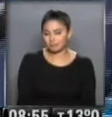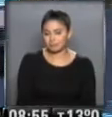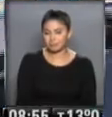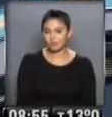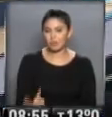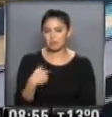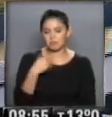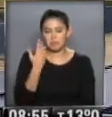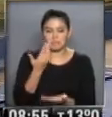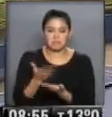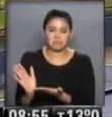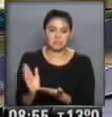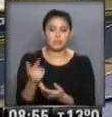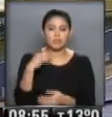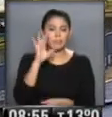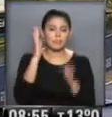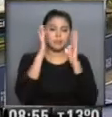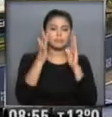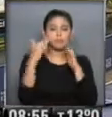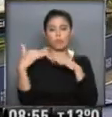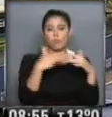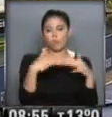No nos incumbe, nosotros nos tenemos que dedicar a jugar